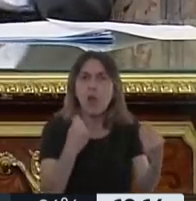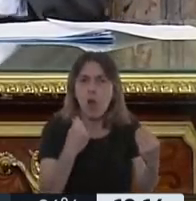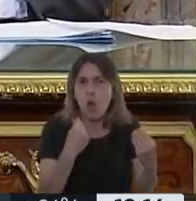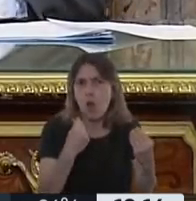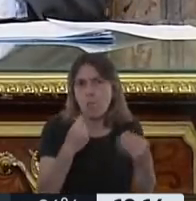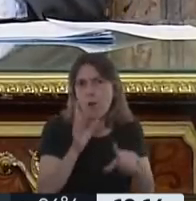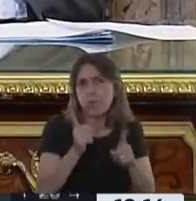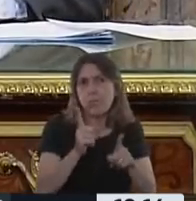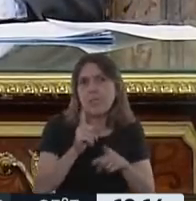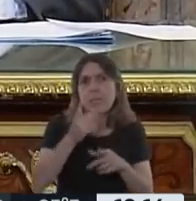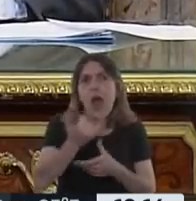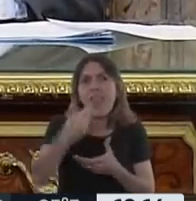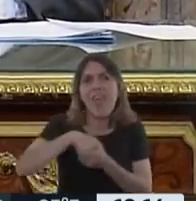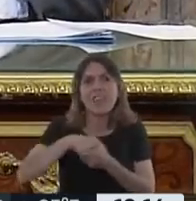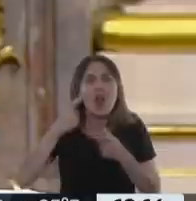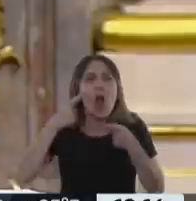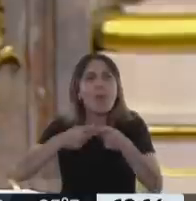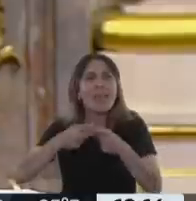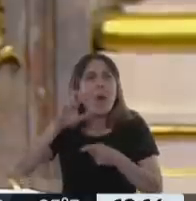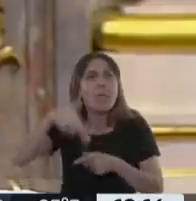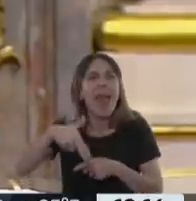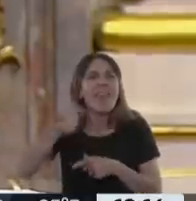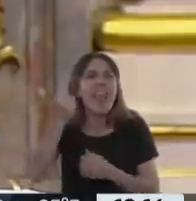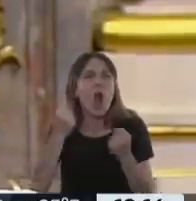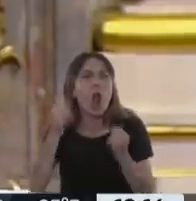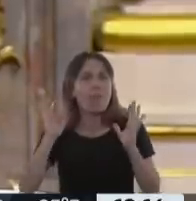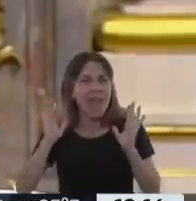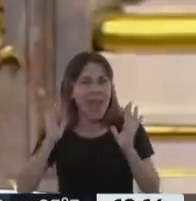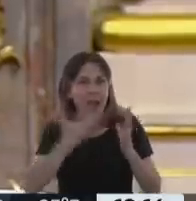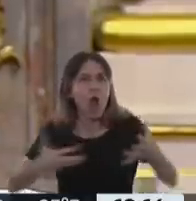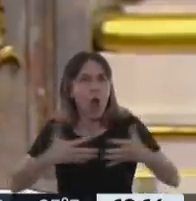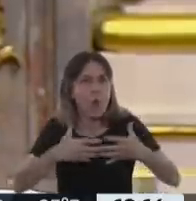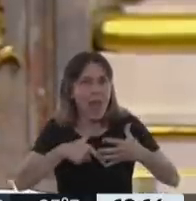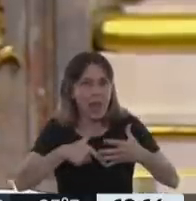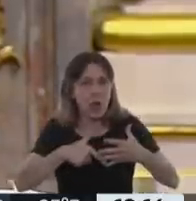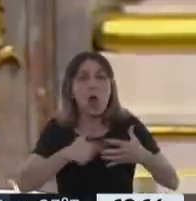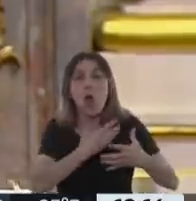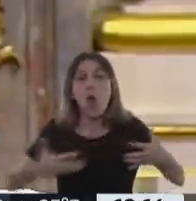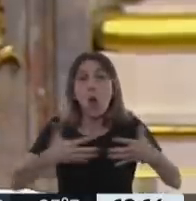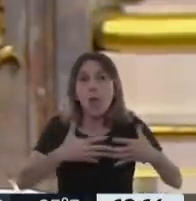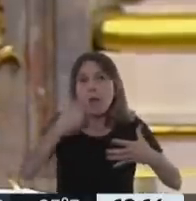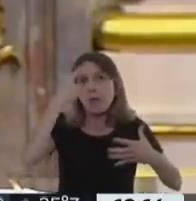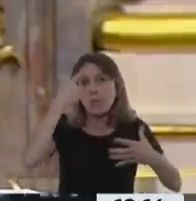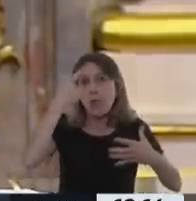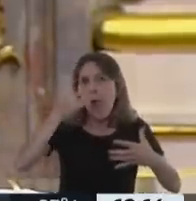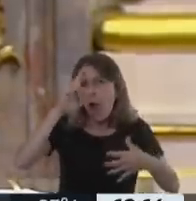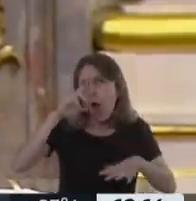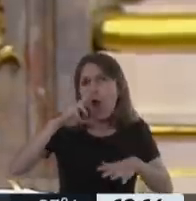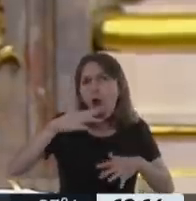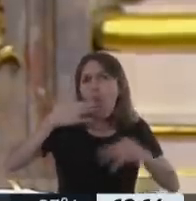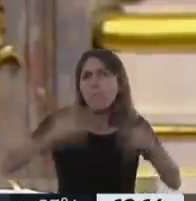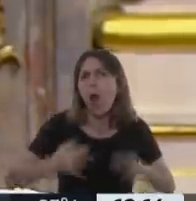el contexto del programa económico general y lo que el gobierno manifiesta es un pleno compromiso con